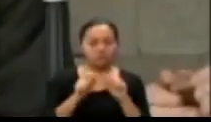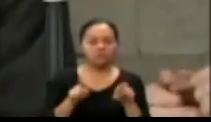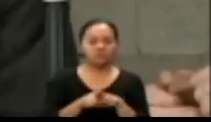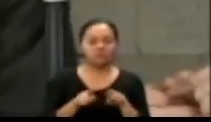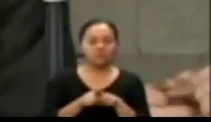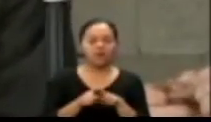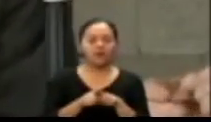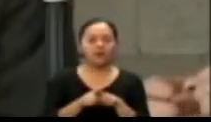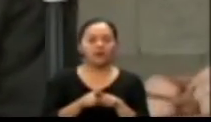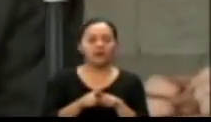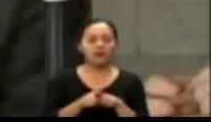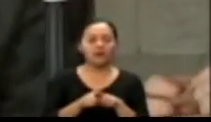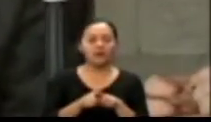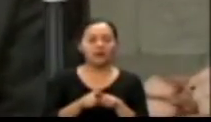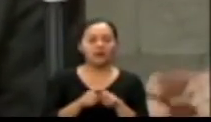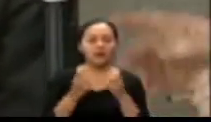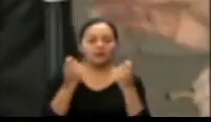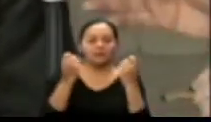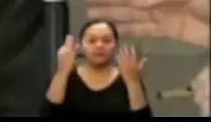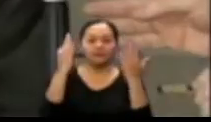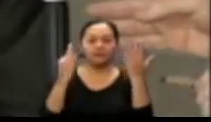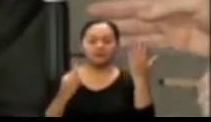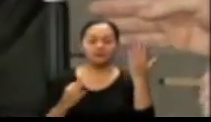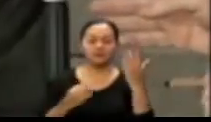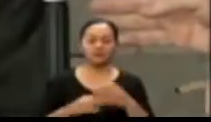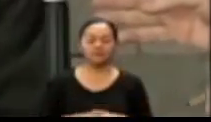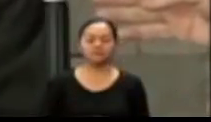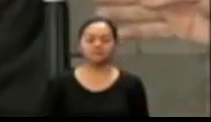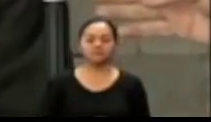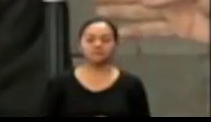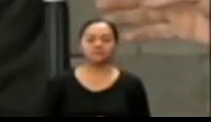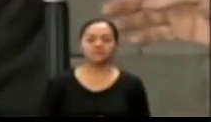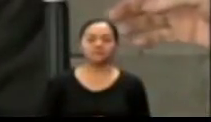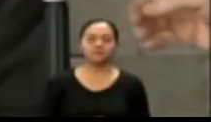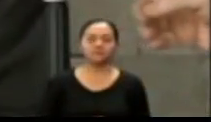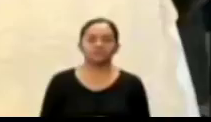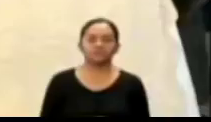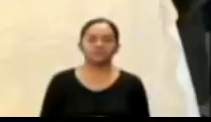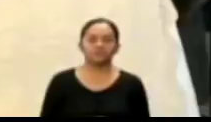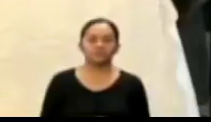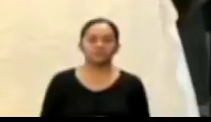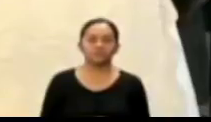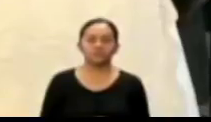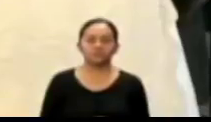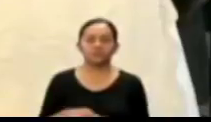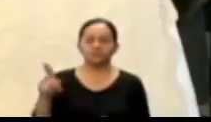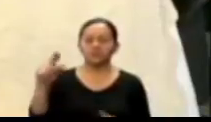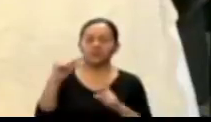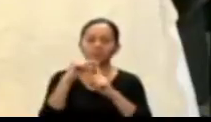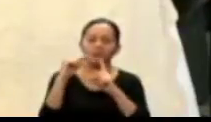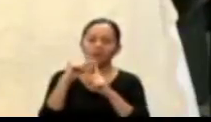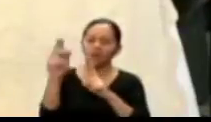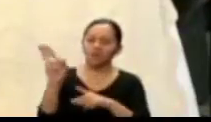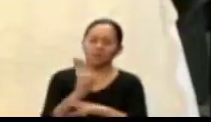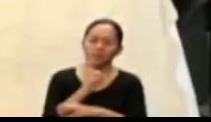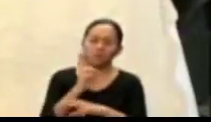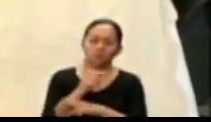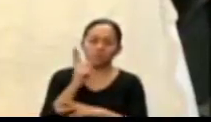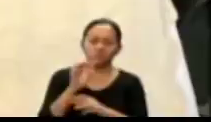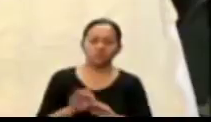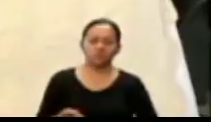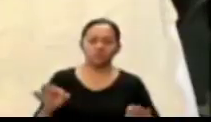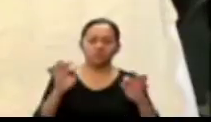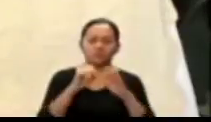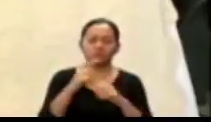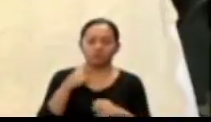por la financia, el poder financiero, sino por algo de humano. Tú sabes una palabra que me llama mucho la atención.